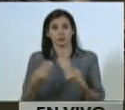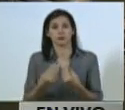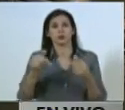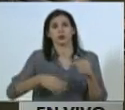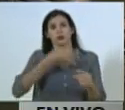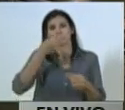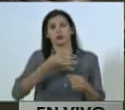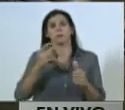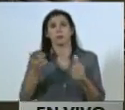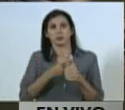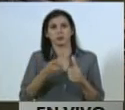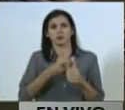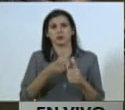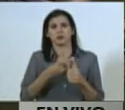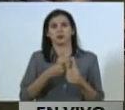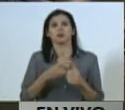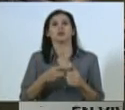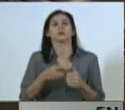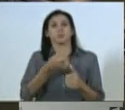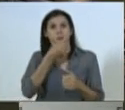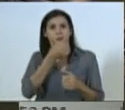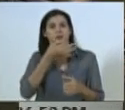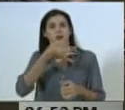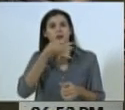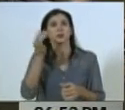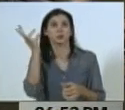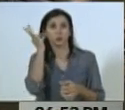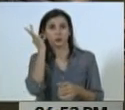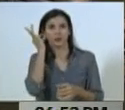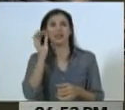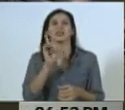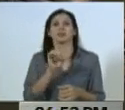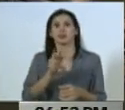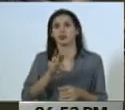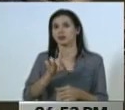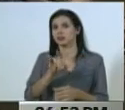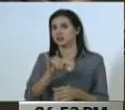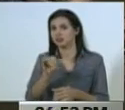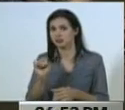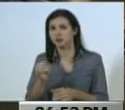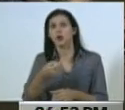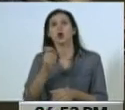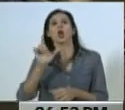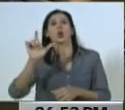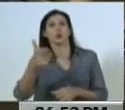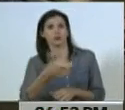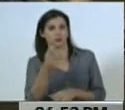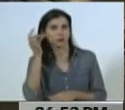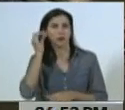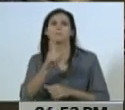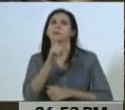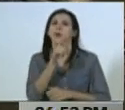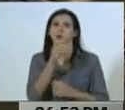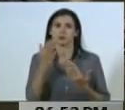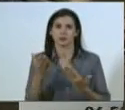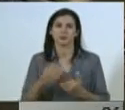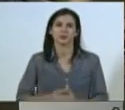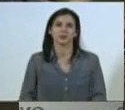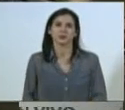tarde. En primer lugar, tiene la palabra la colega Derlis Marchand de Globovisión.